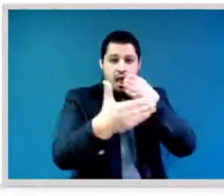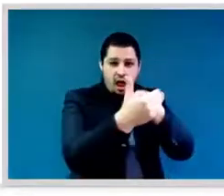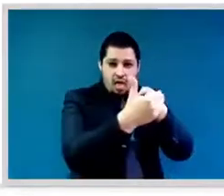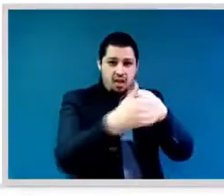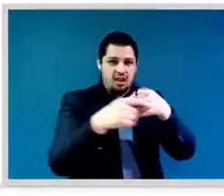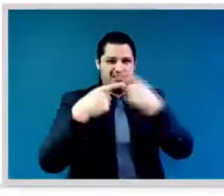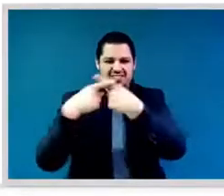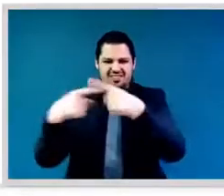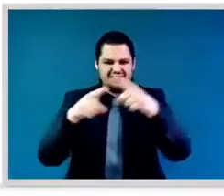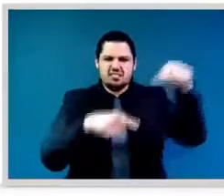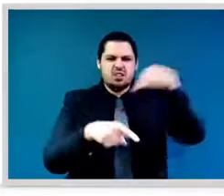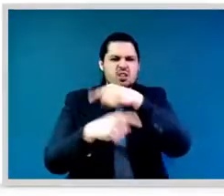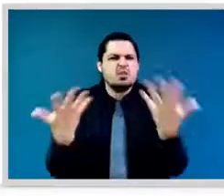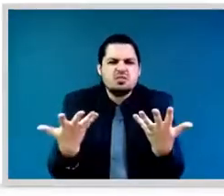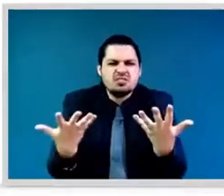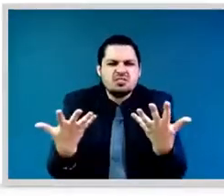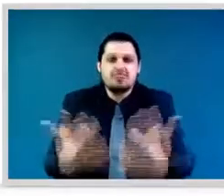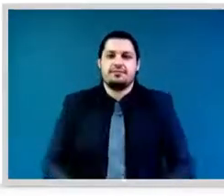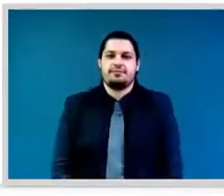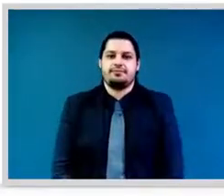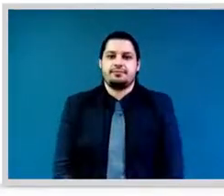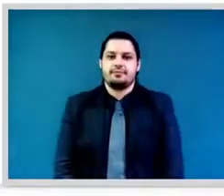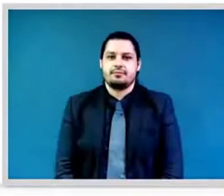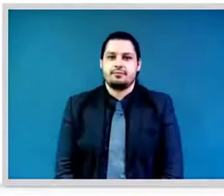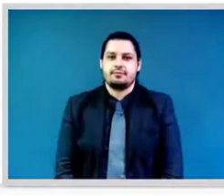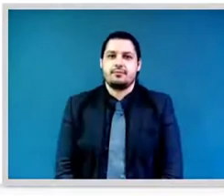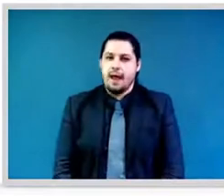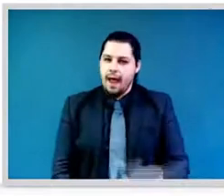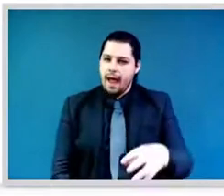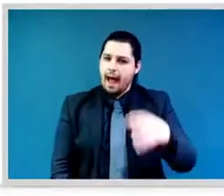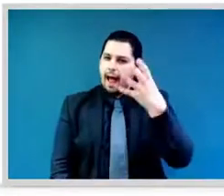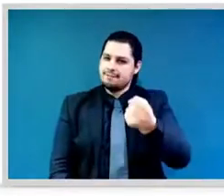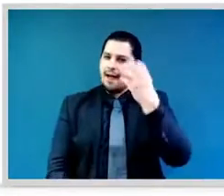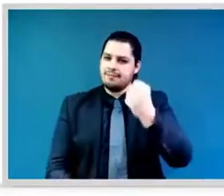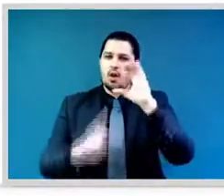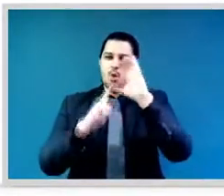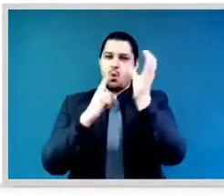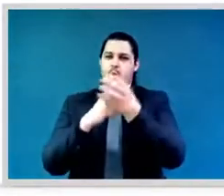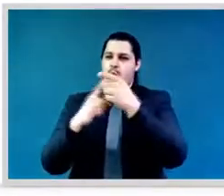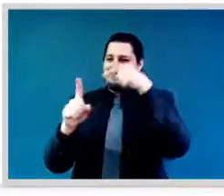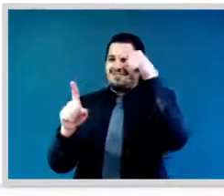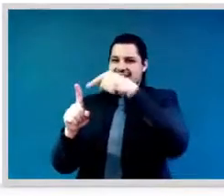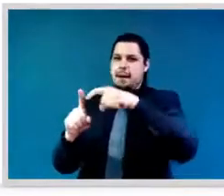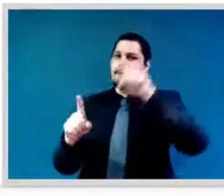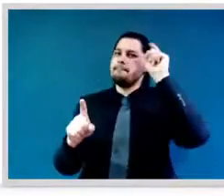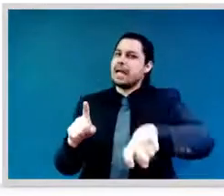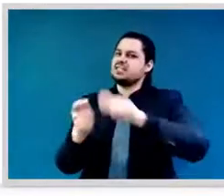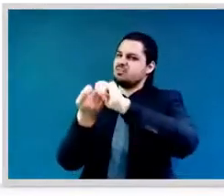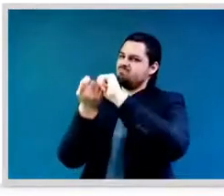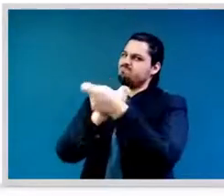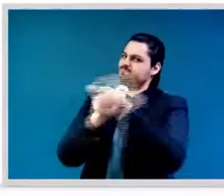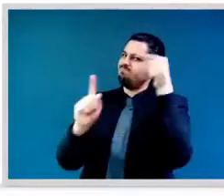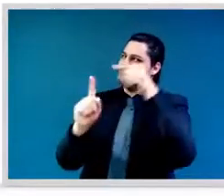de ese cambio cultural por el que estamos transitando, no debemos perder de vista